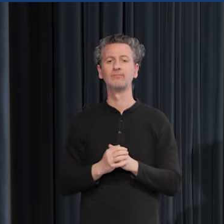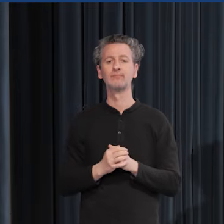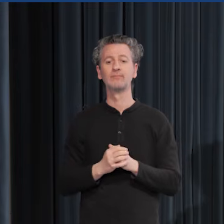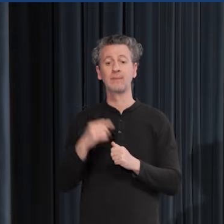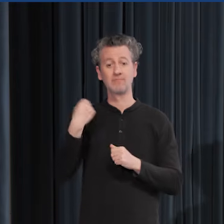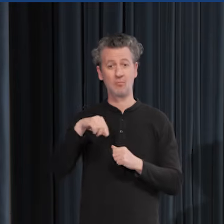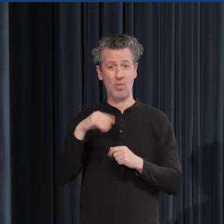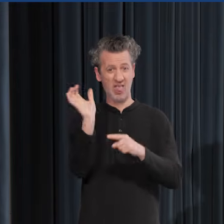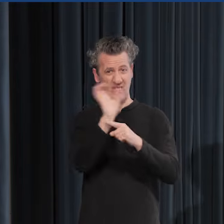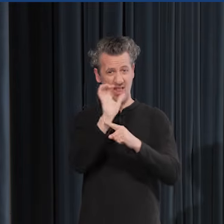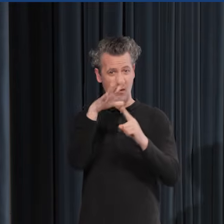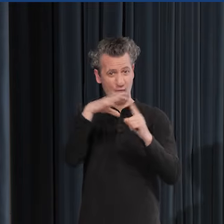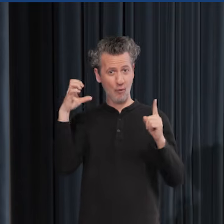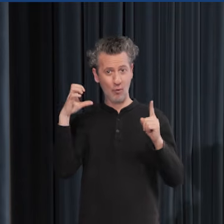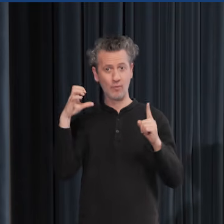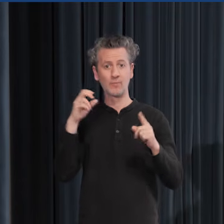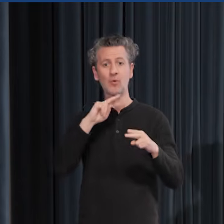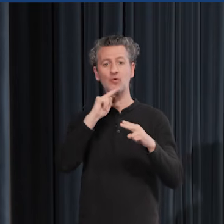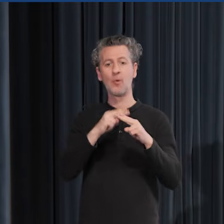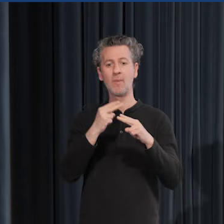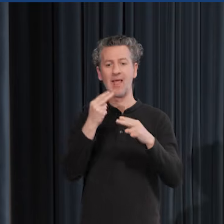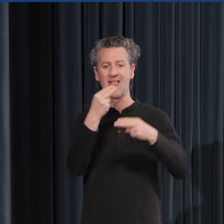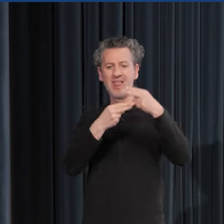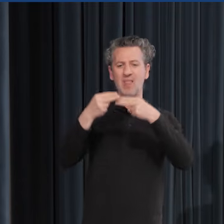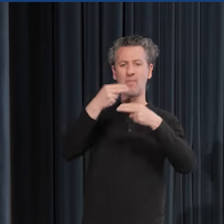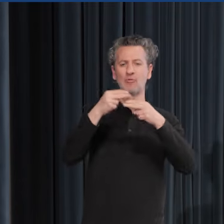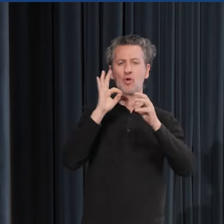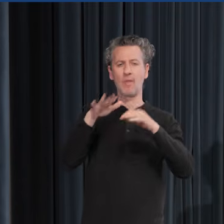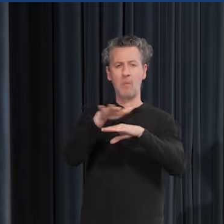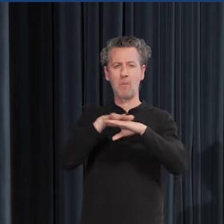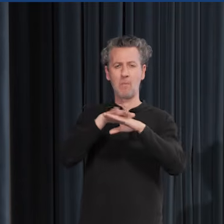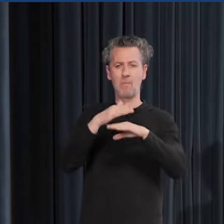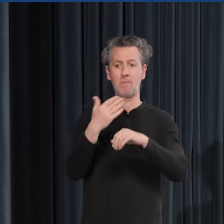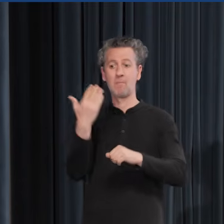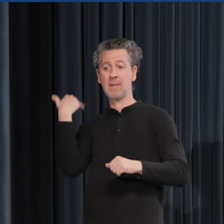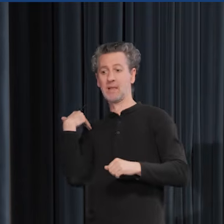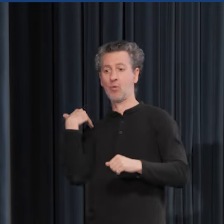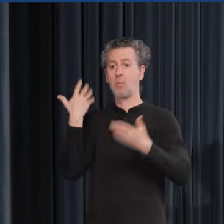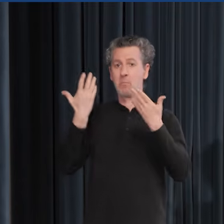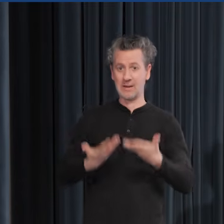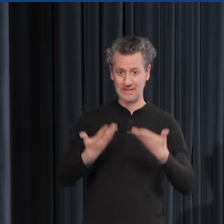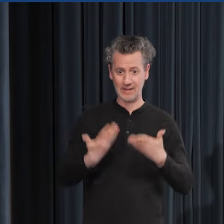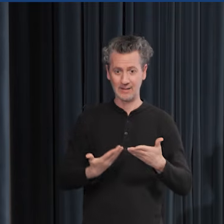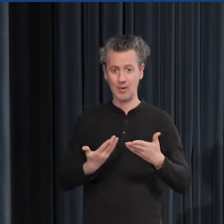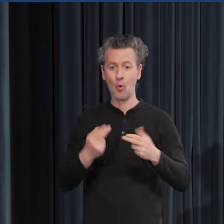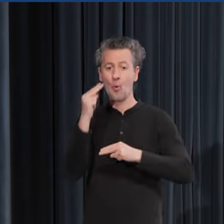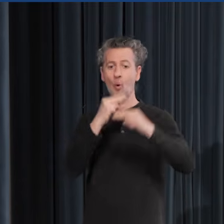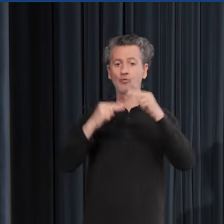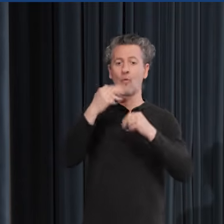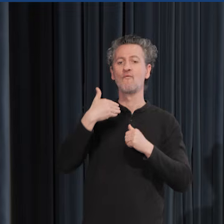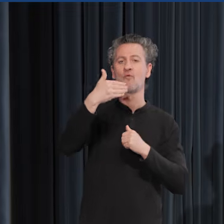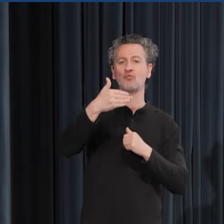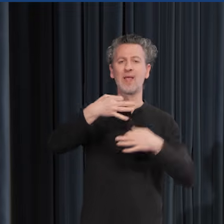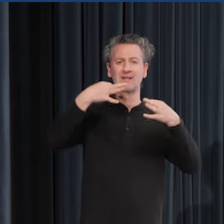Este Cineforum lo hemos denominado Cimientos del pasado y presente, construyendo un futuro más